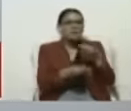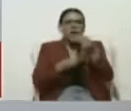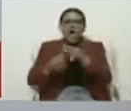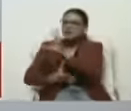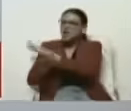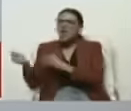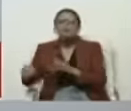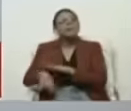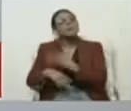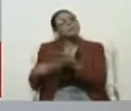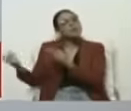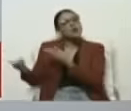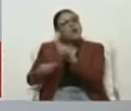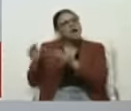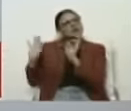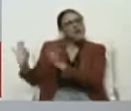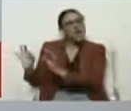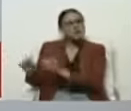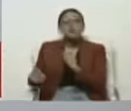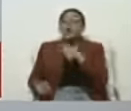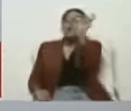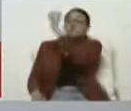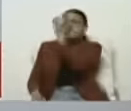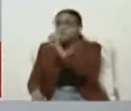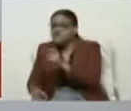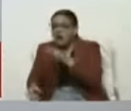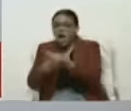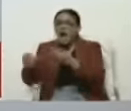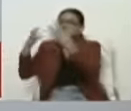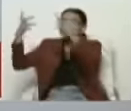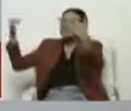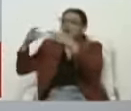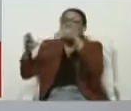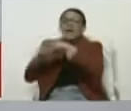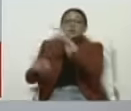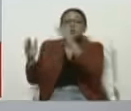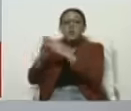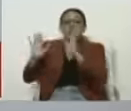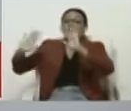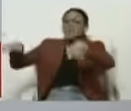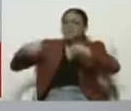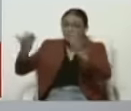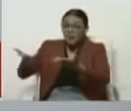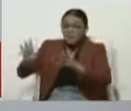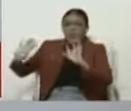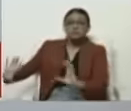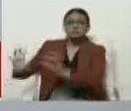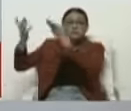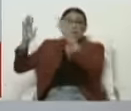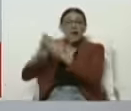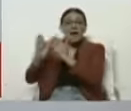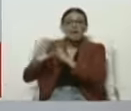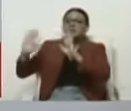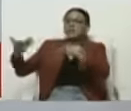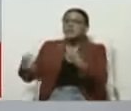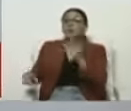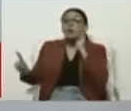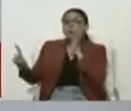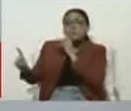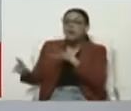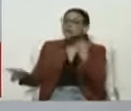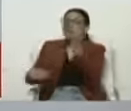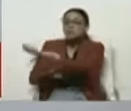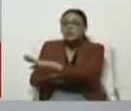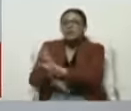igual. Grafitis para marcar la vivienda y después quemar la vivienda, asesinar a la madre del alcalde, asesinar al alcalde. Esos son